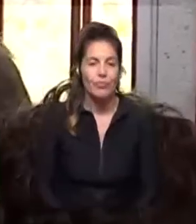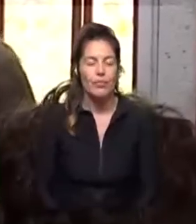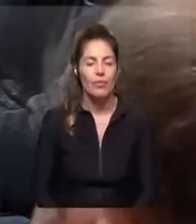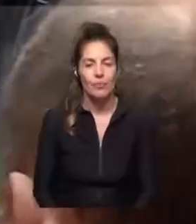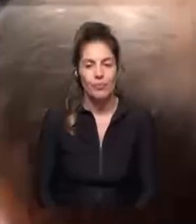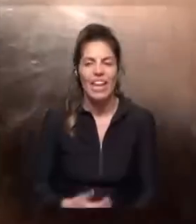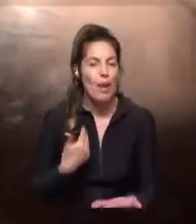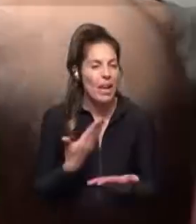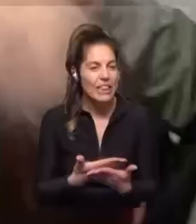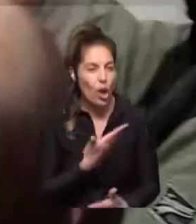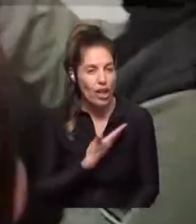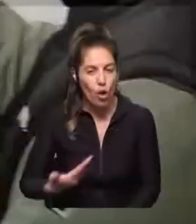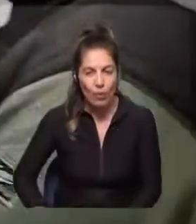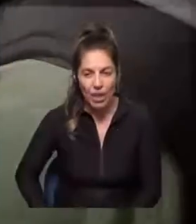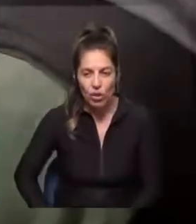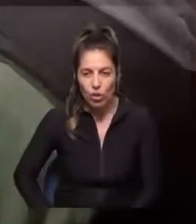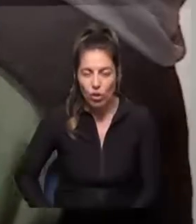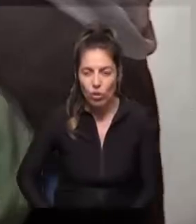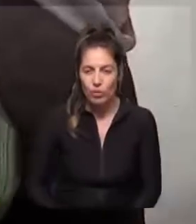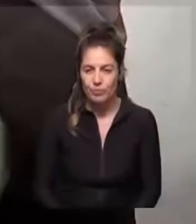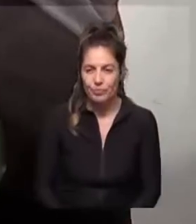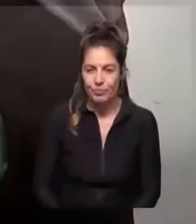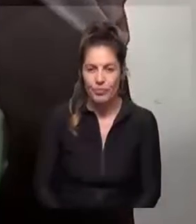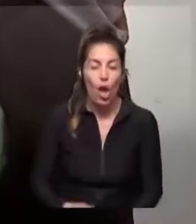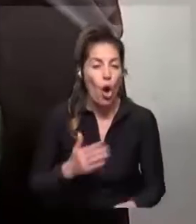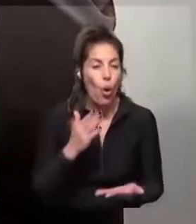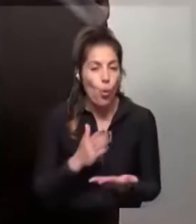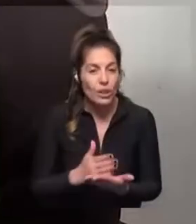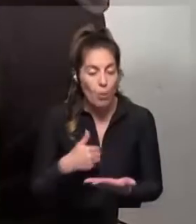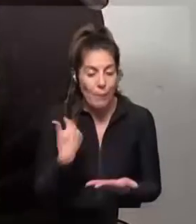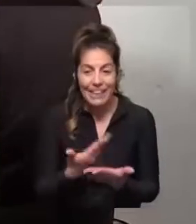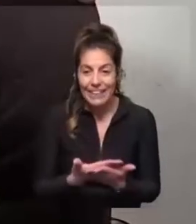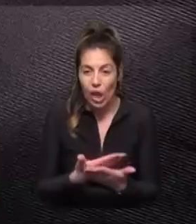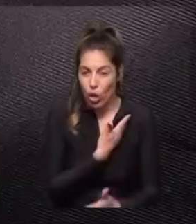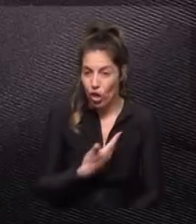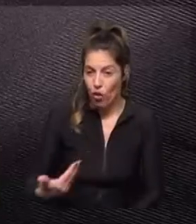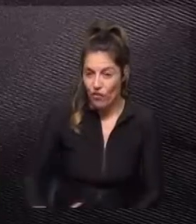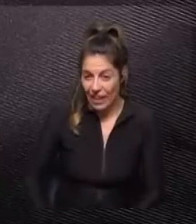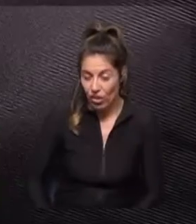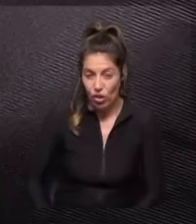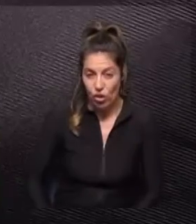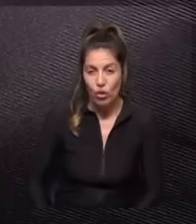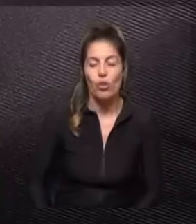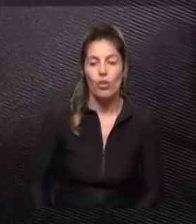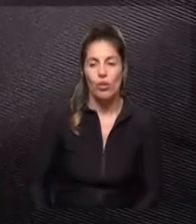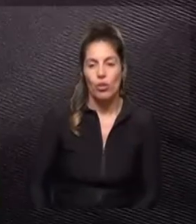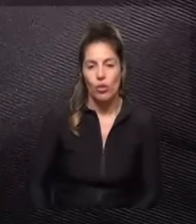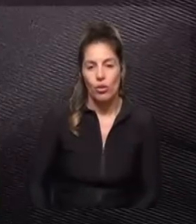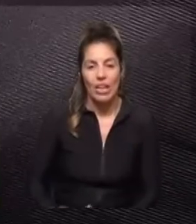planteado desde el gobierno justamente este respecto la última el último planteo de parte del gobierno es que